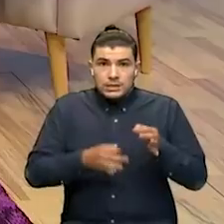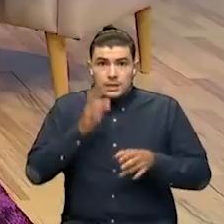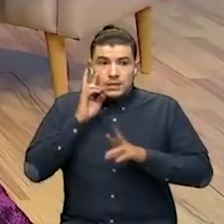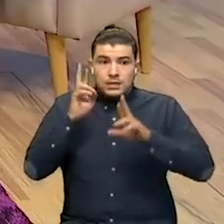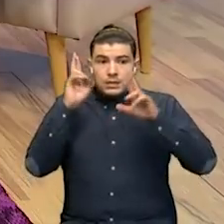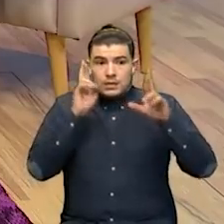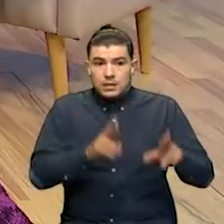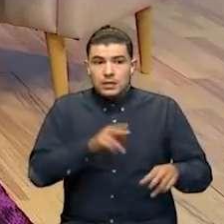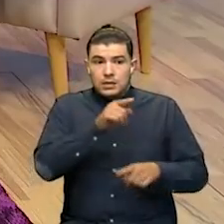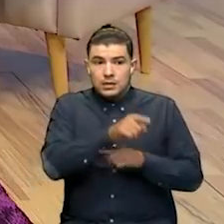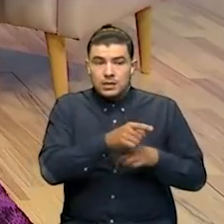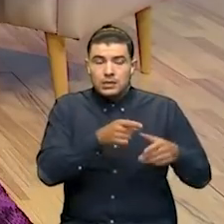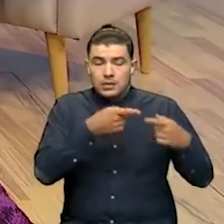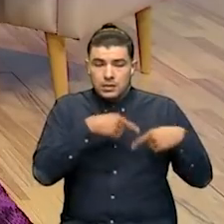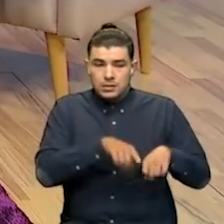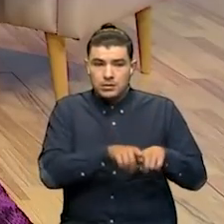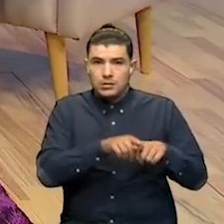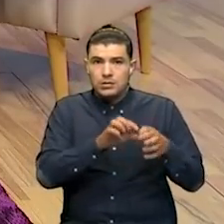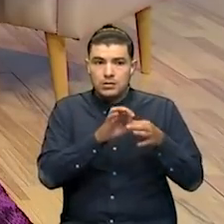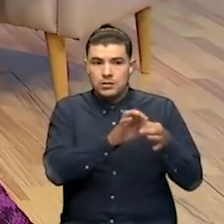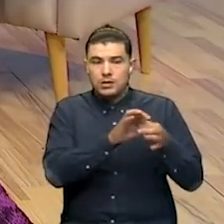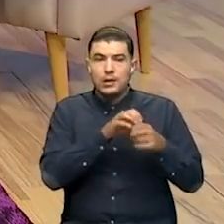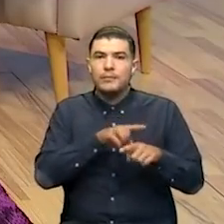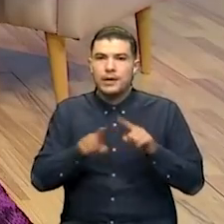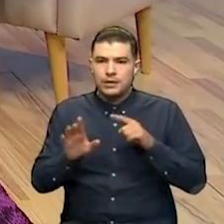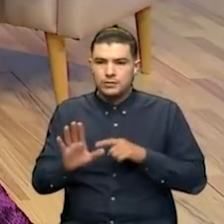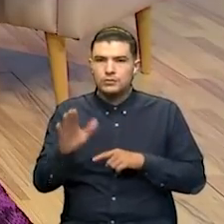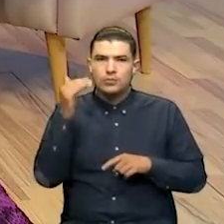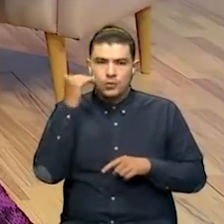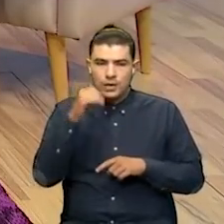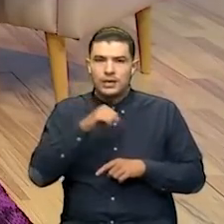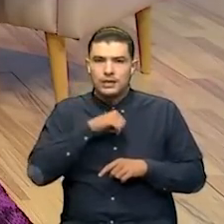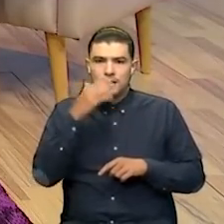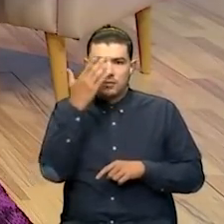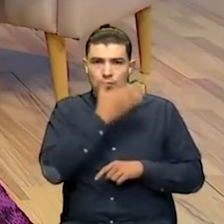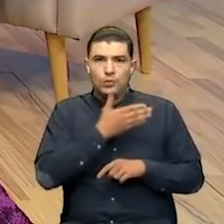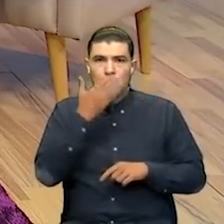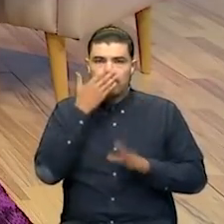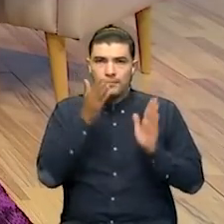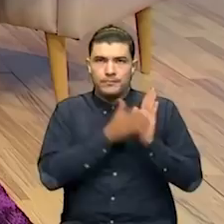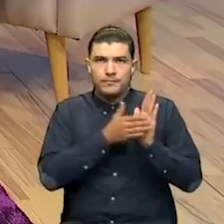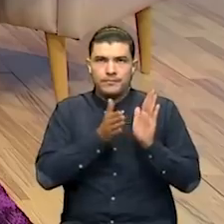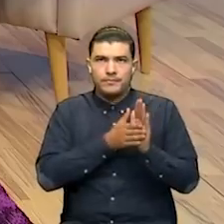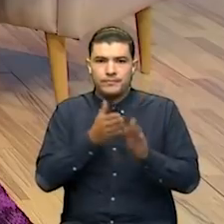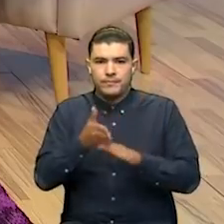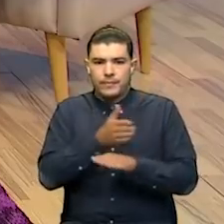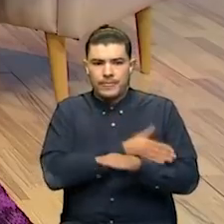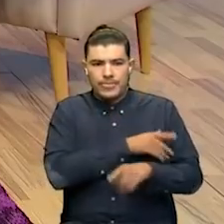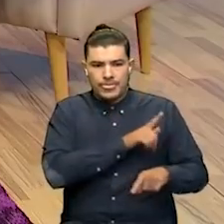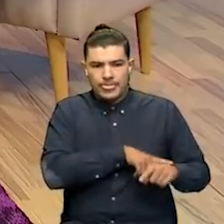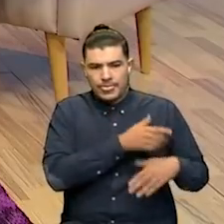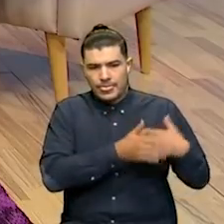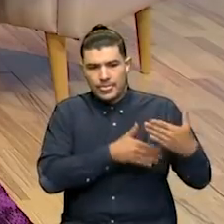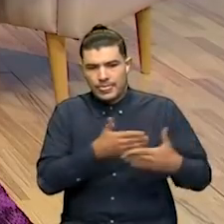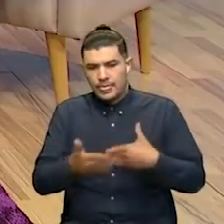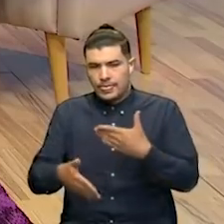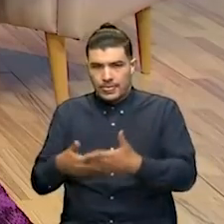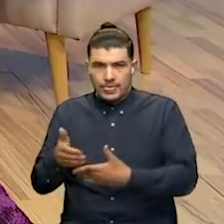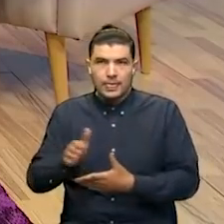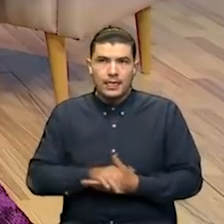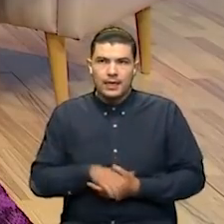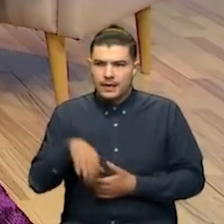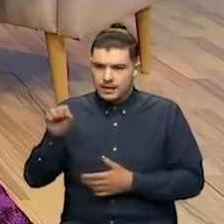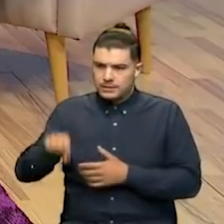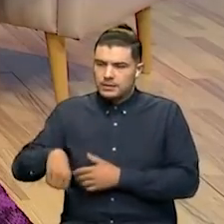declare esa sociedad. Uh-huh. Entonces, pero ella tendría que tener pruebas que se han ido preconstituyendo a través de la convivencia. Muy